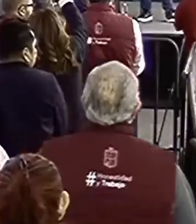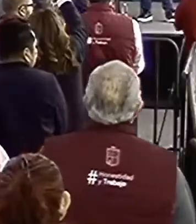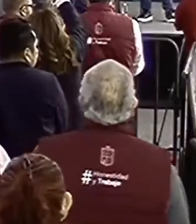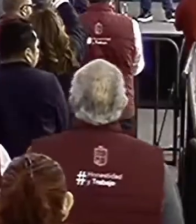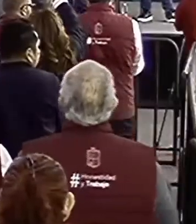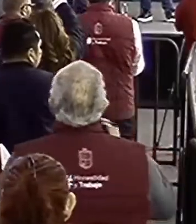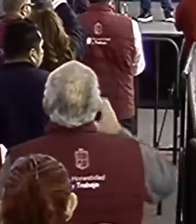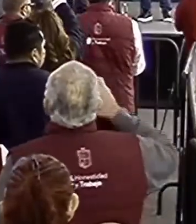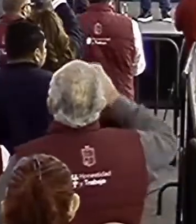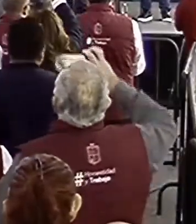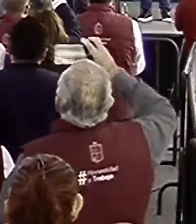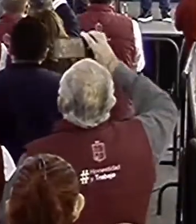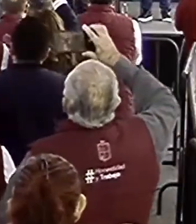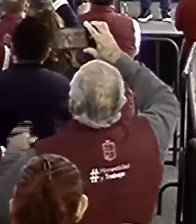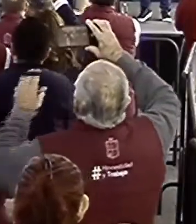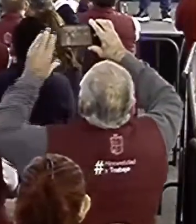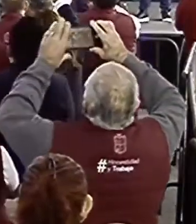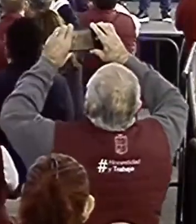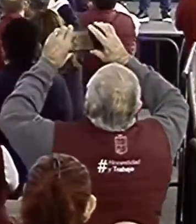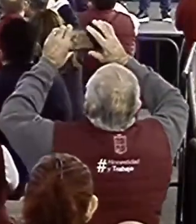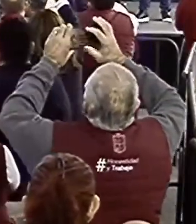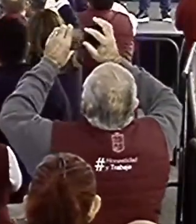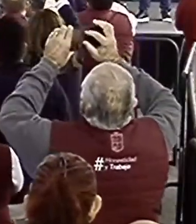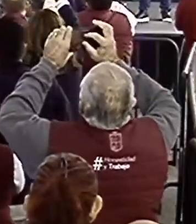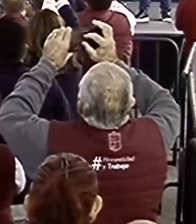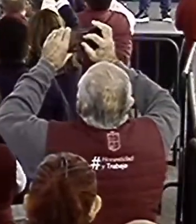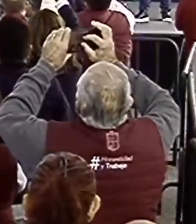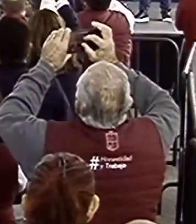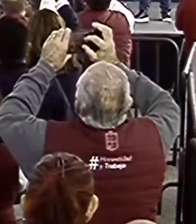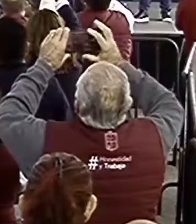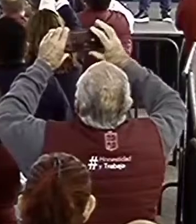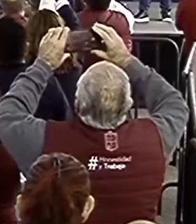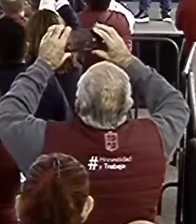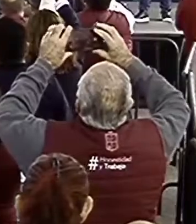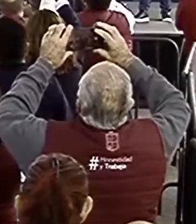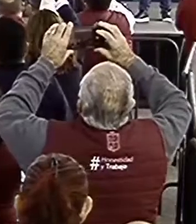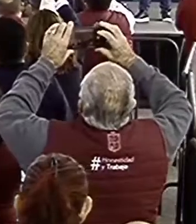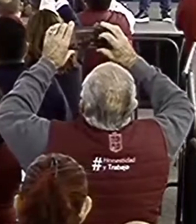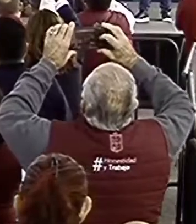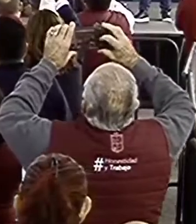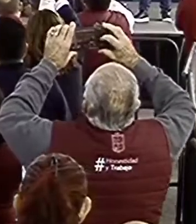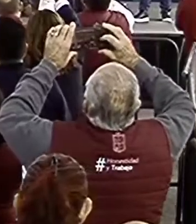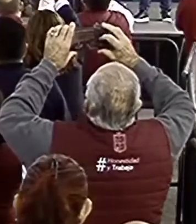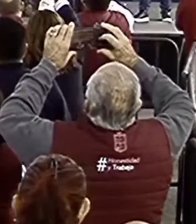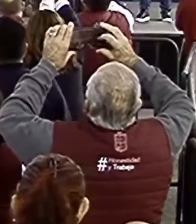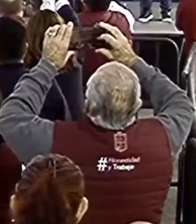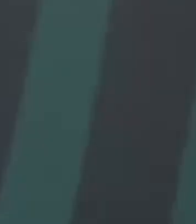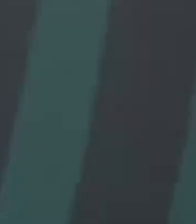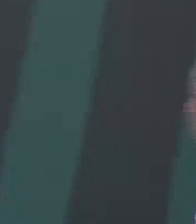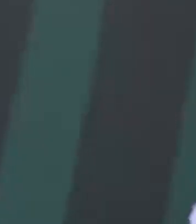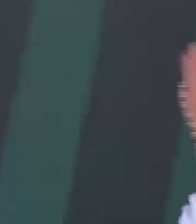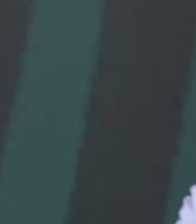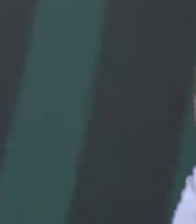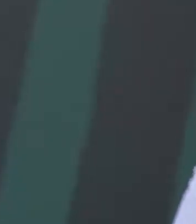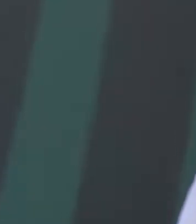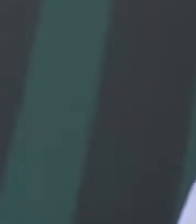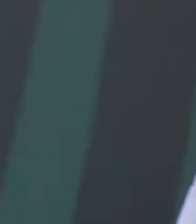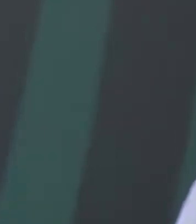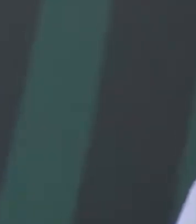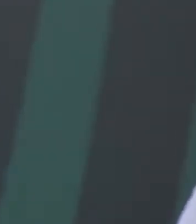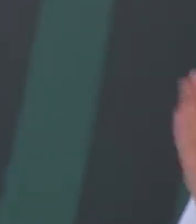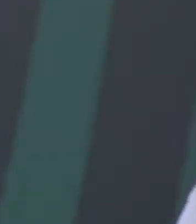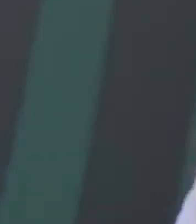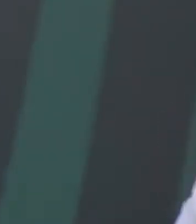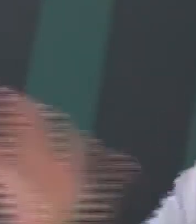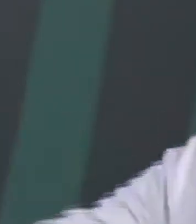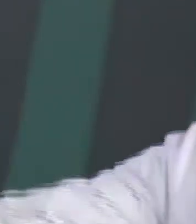La directora del Hospital IMSS-Bienestar, Eva Sámano, doctora Silvia Chávez Gallegos.